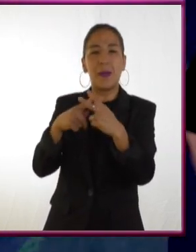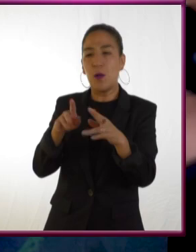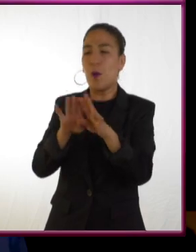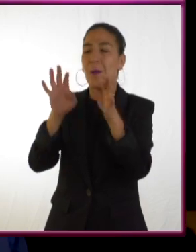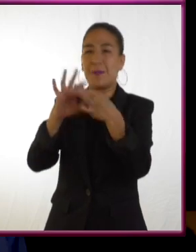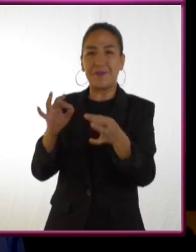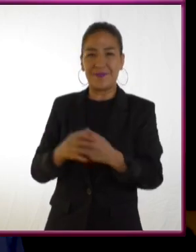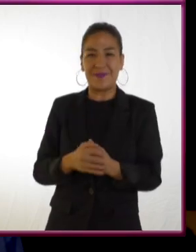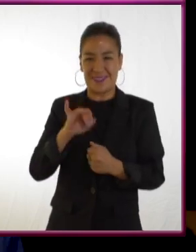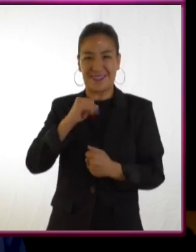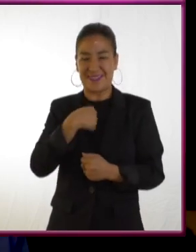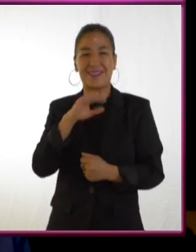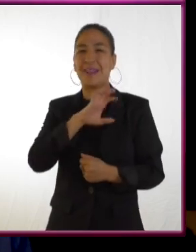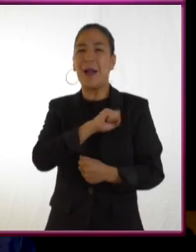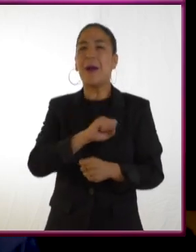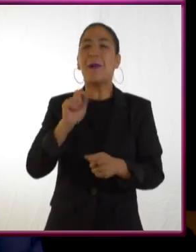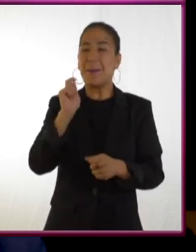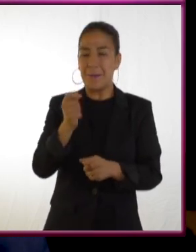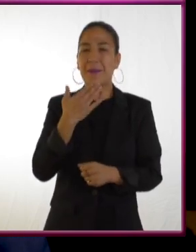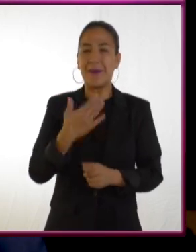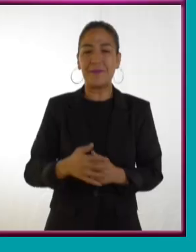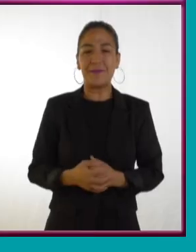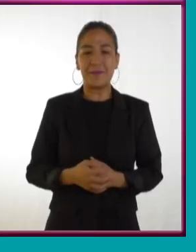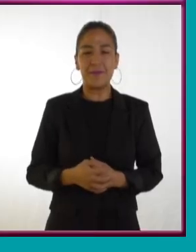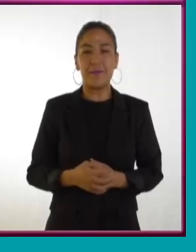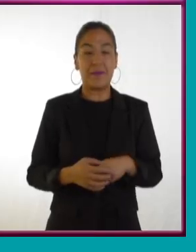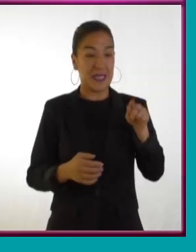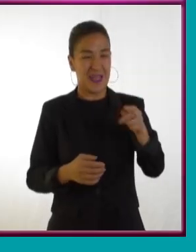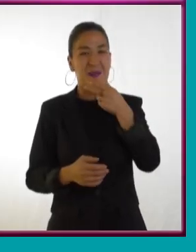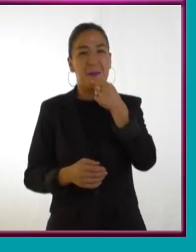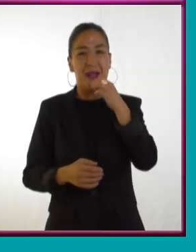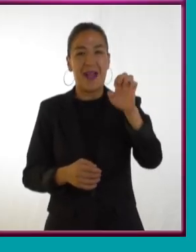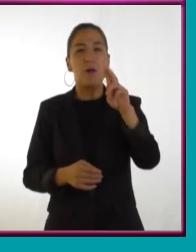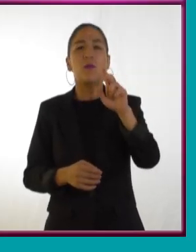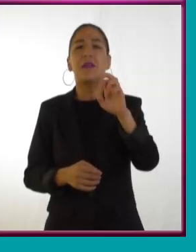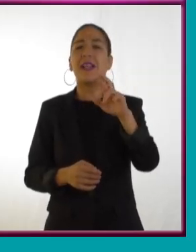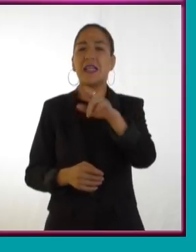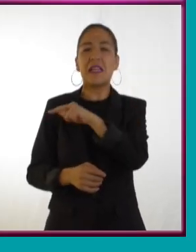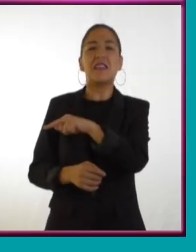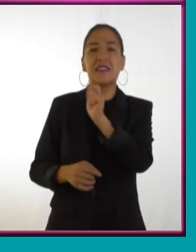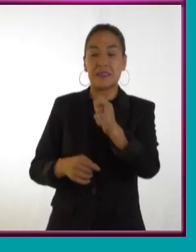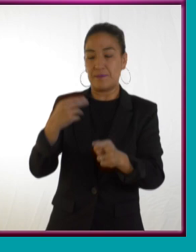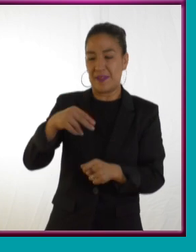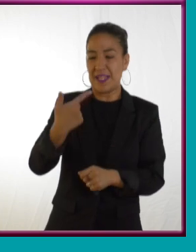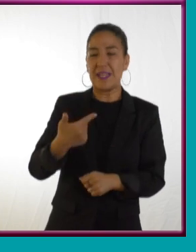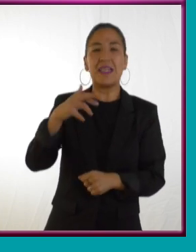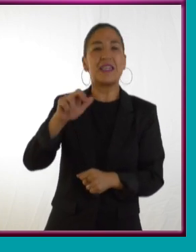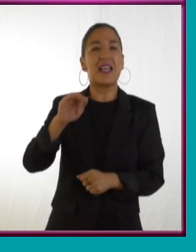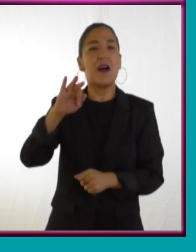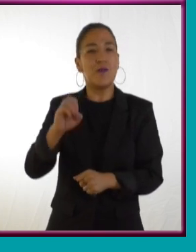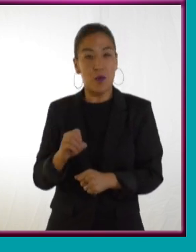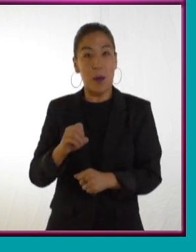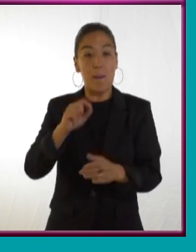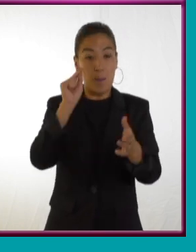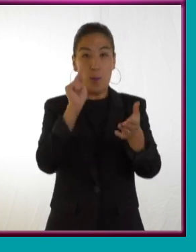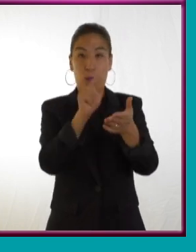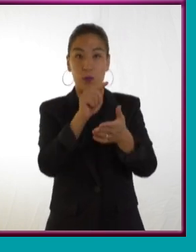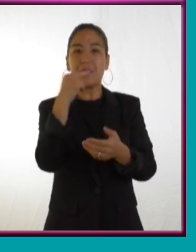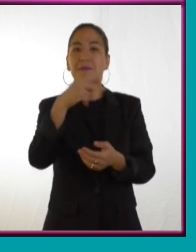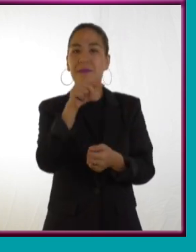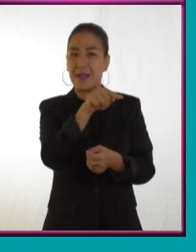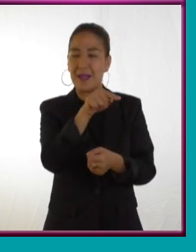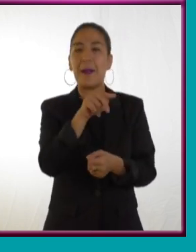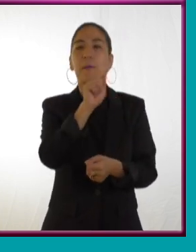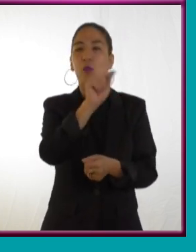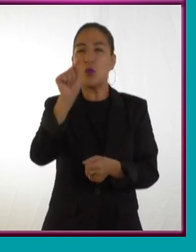planteando. Sigamos, pues, me encanta, me encanta. Muy bien. Según Euler, lo que tenemos dibujado es un grafo. Los puntos se llaman